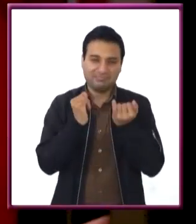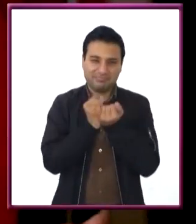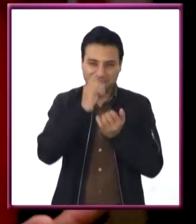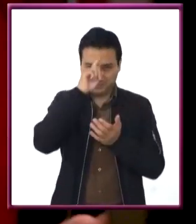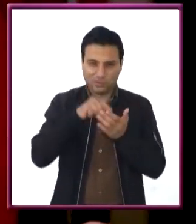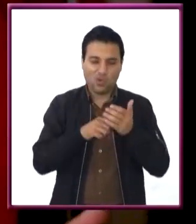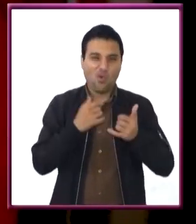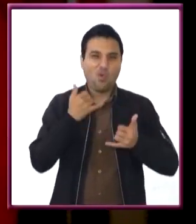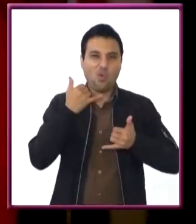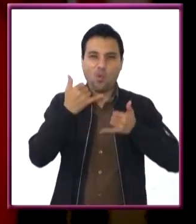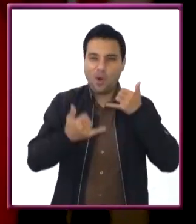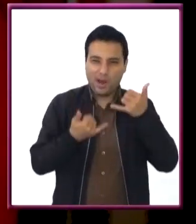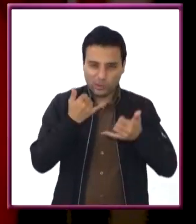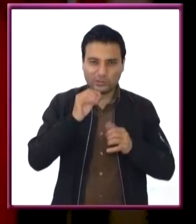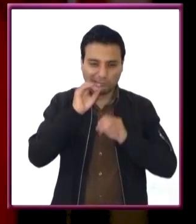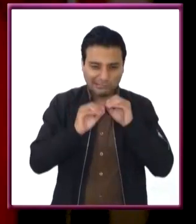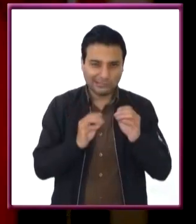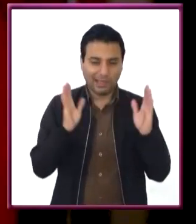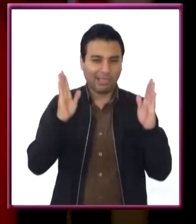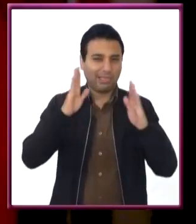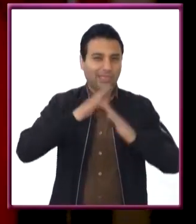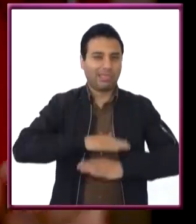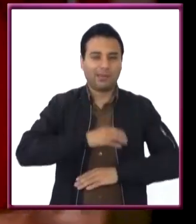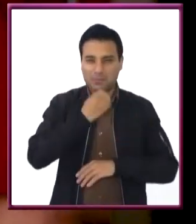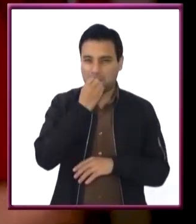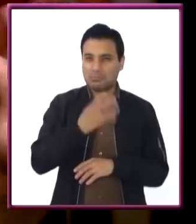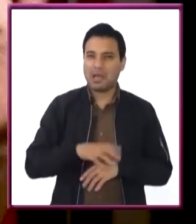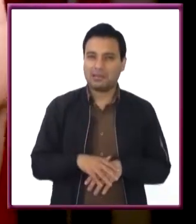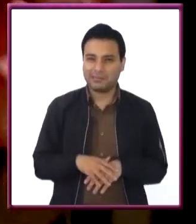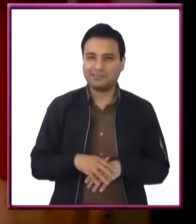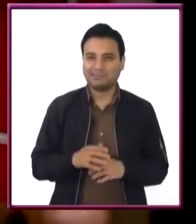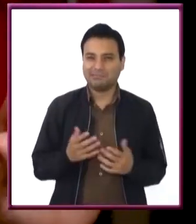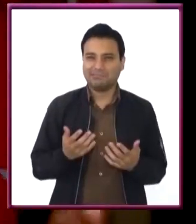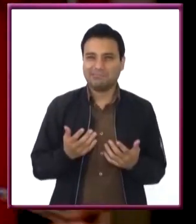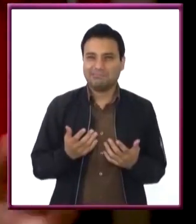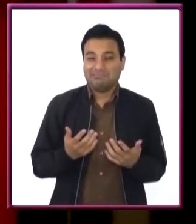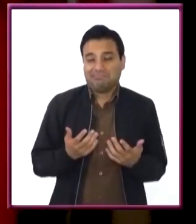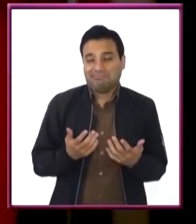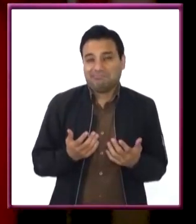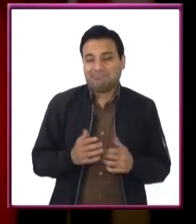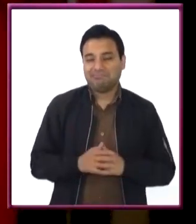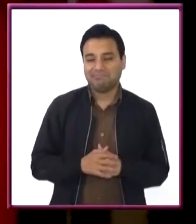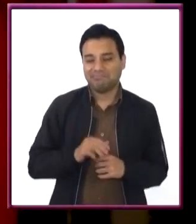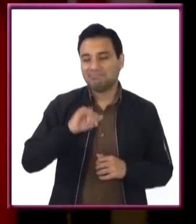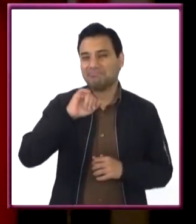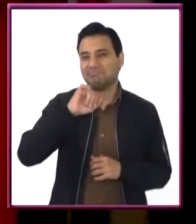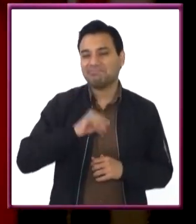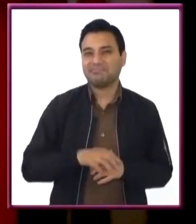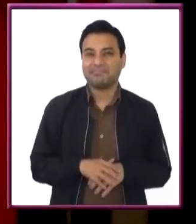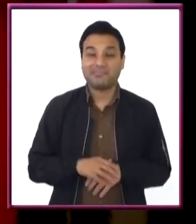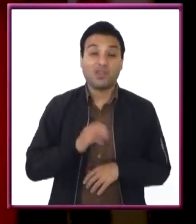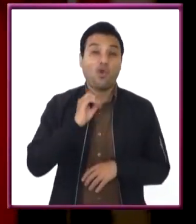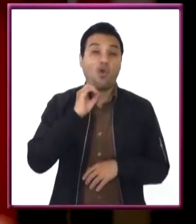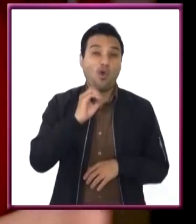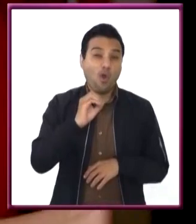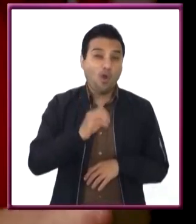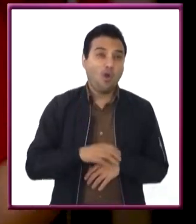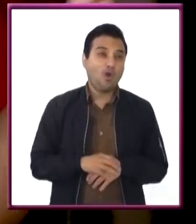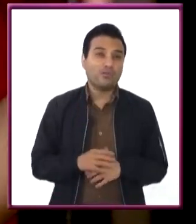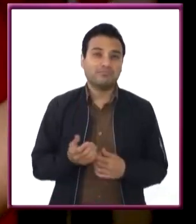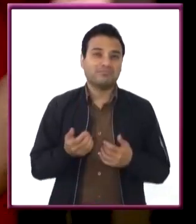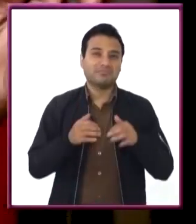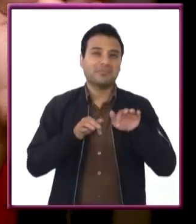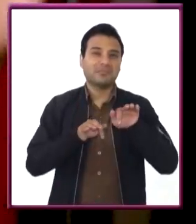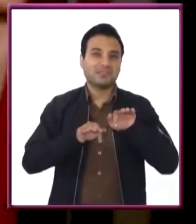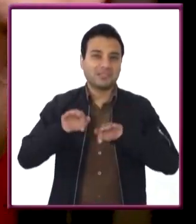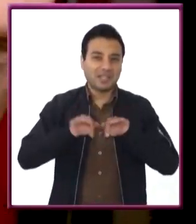haría como videojuegos muy entretenidos, ¿no? Como muy de ciencia ficción se me figura, ¿no? O